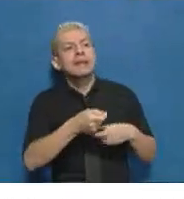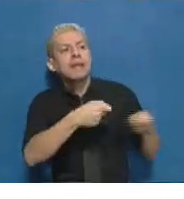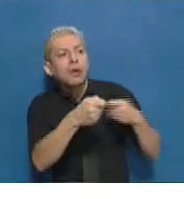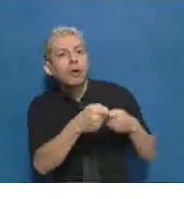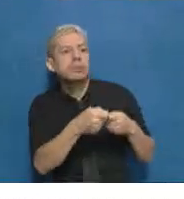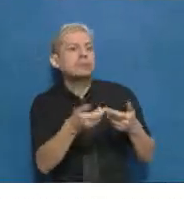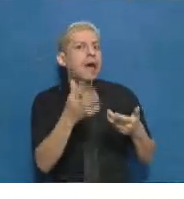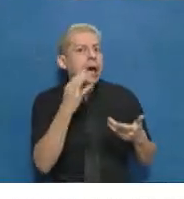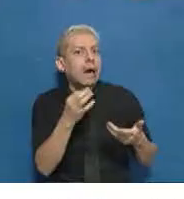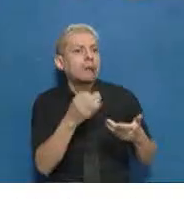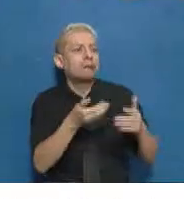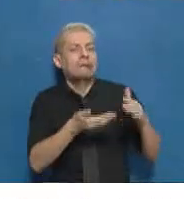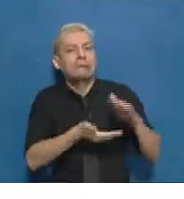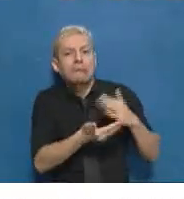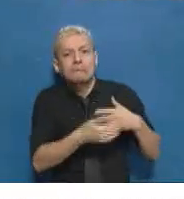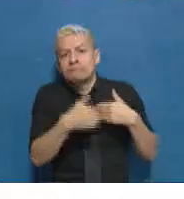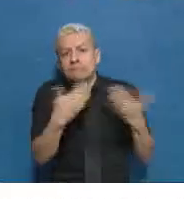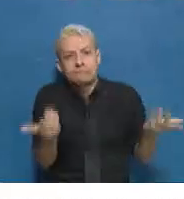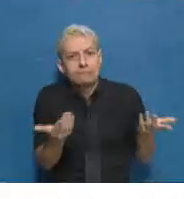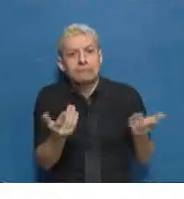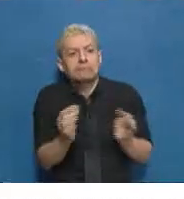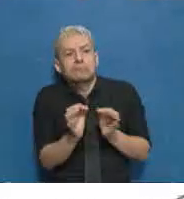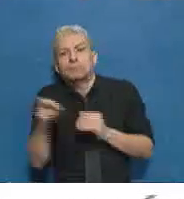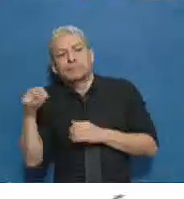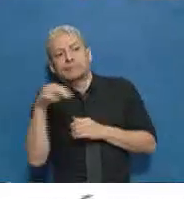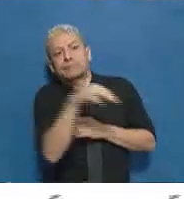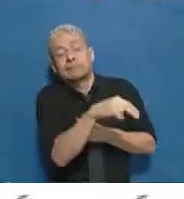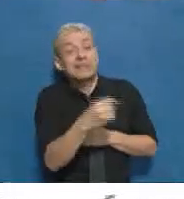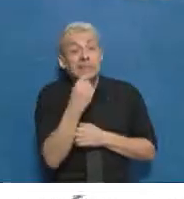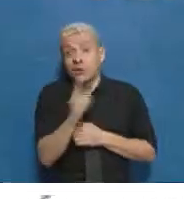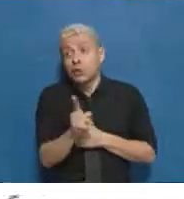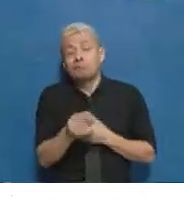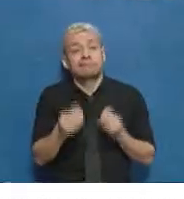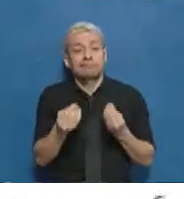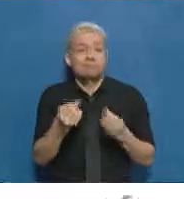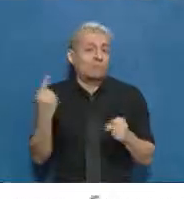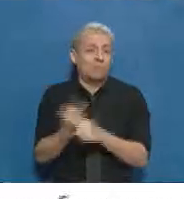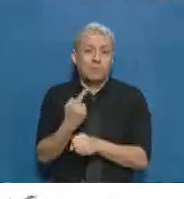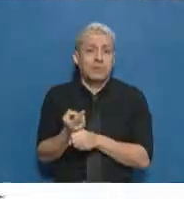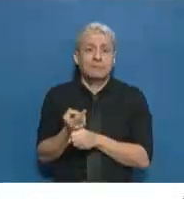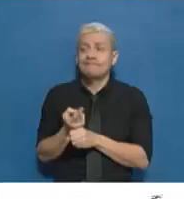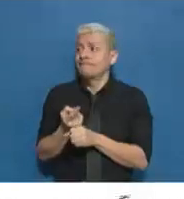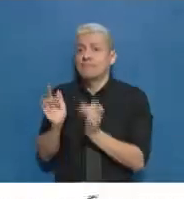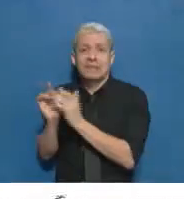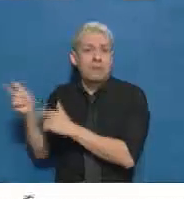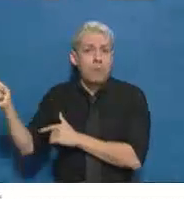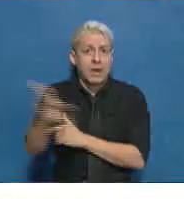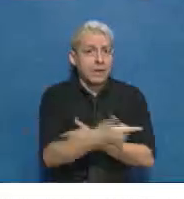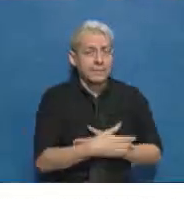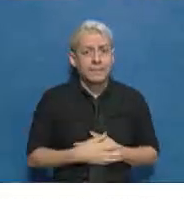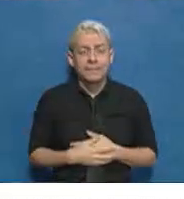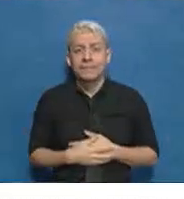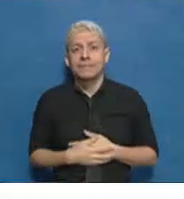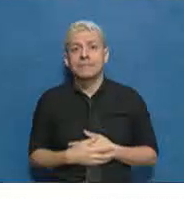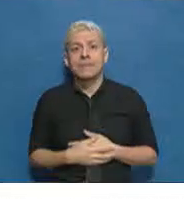que te lo saquen. Esa es la única posibilidad, es por ahí, que, porque si no, no hay. No hay donde sacarlo. Han puesto una